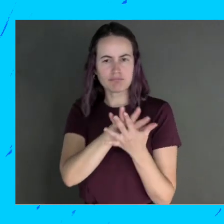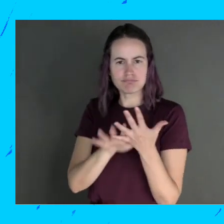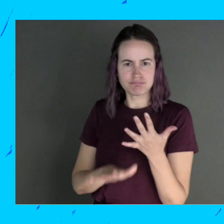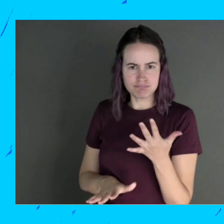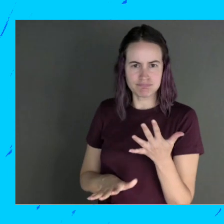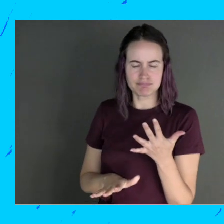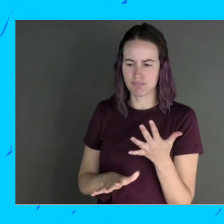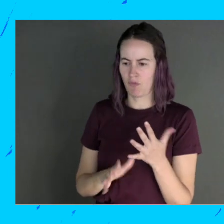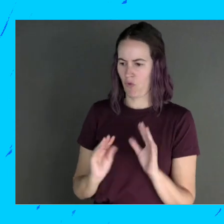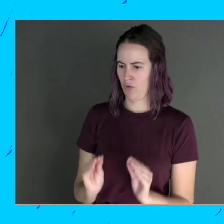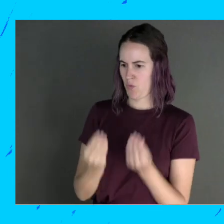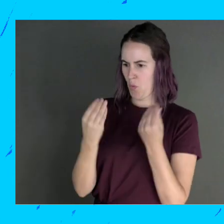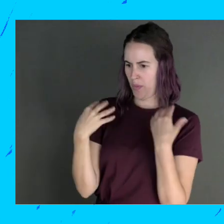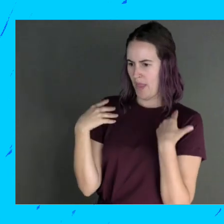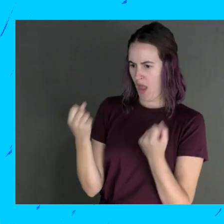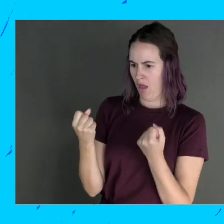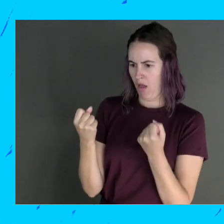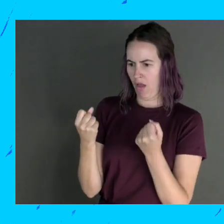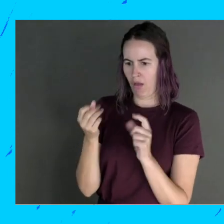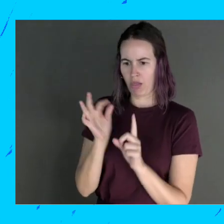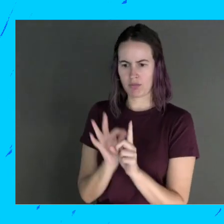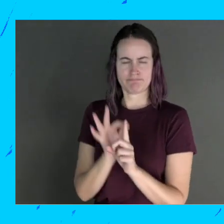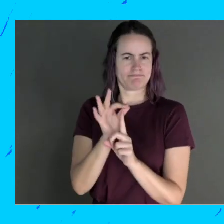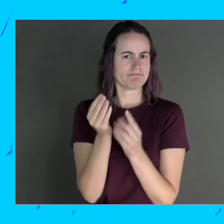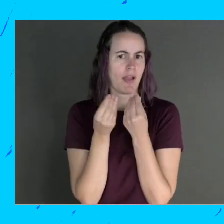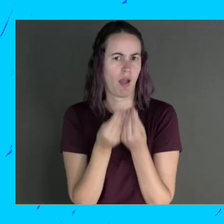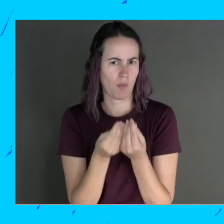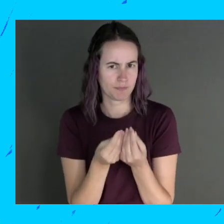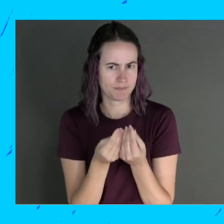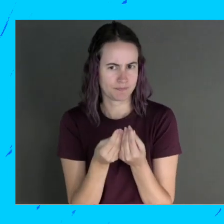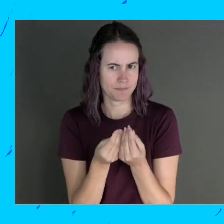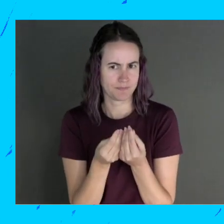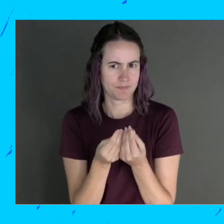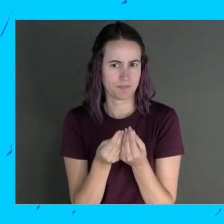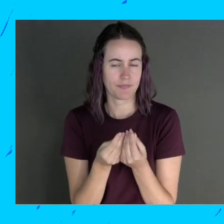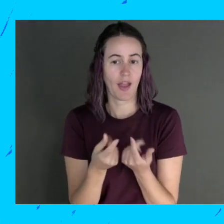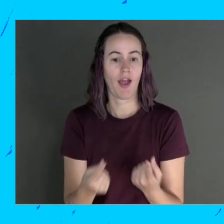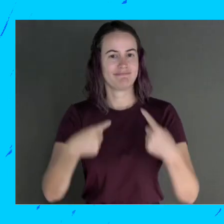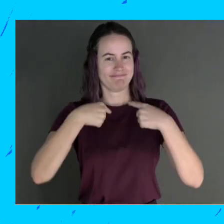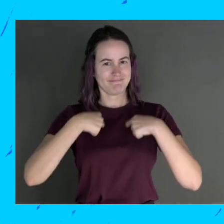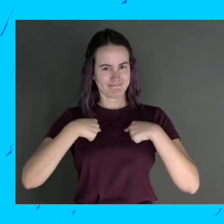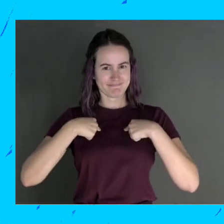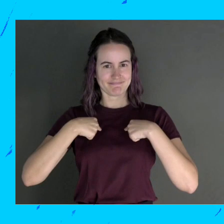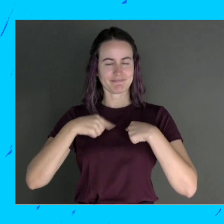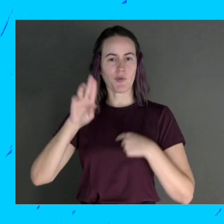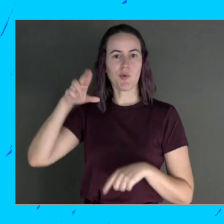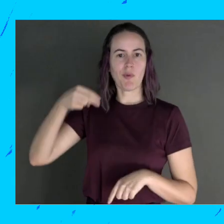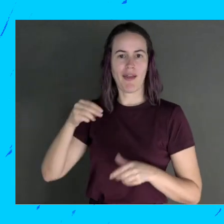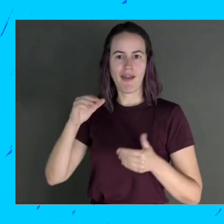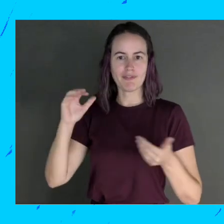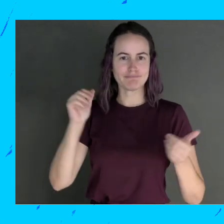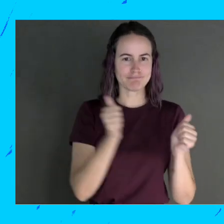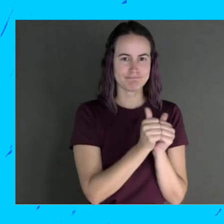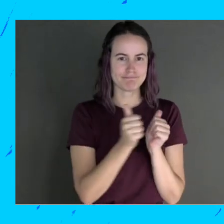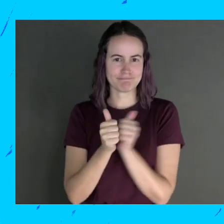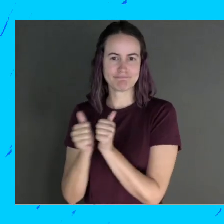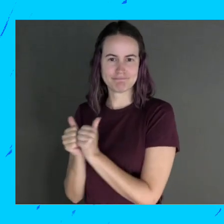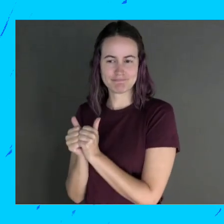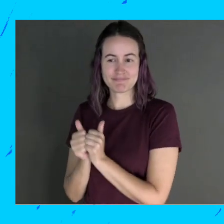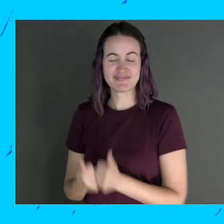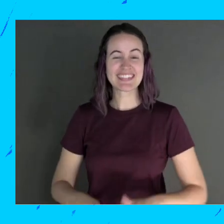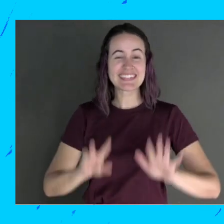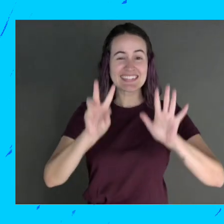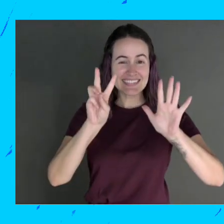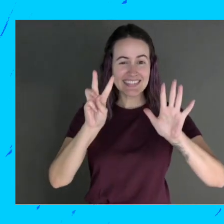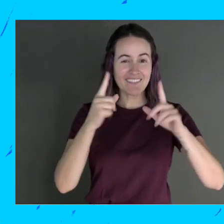compromiso para la mejoría del bienestar de los adolescentes. Ahora vamos a escuchar de los asociados de la ONU y